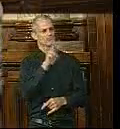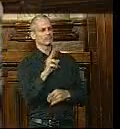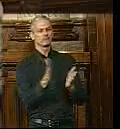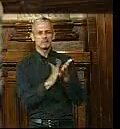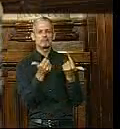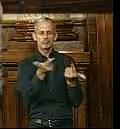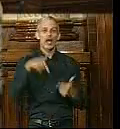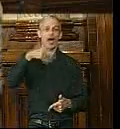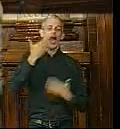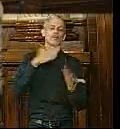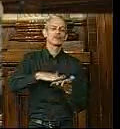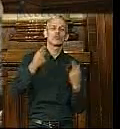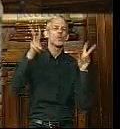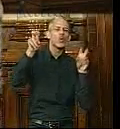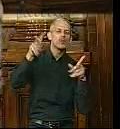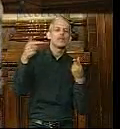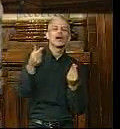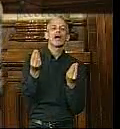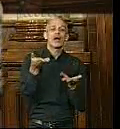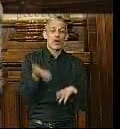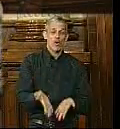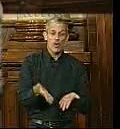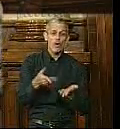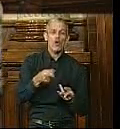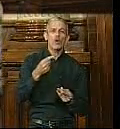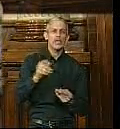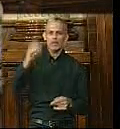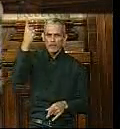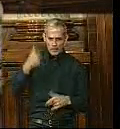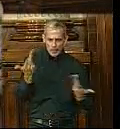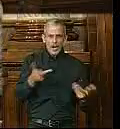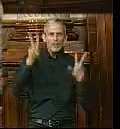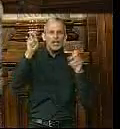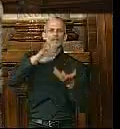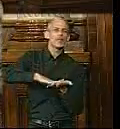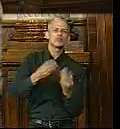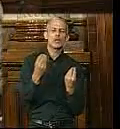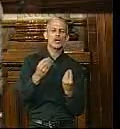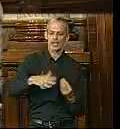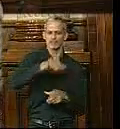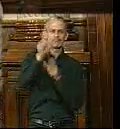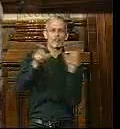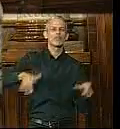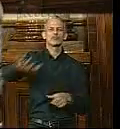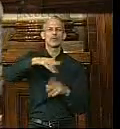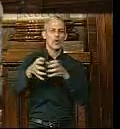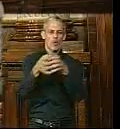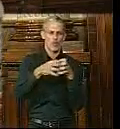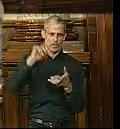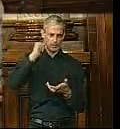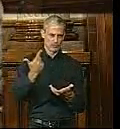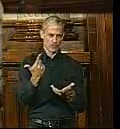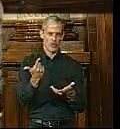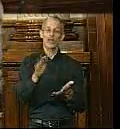con quien vamos a hablar de un tema que hoy abordamos por primera vez, que tiene que ver con la población de las personas sordas, de